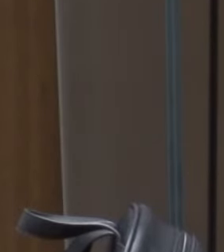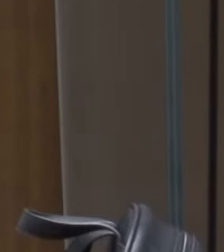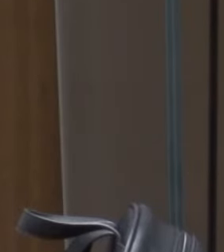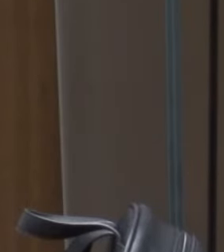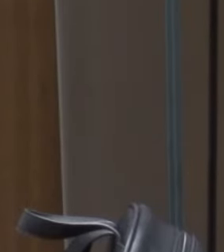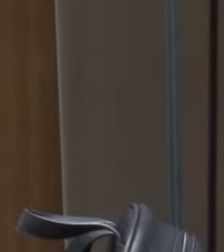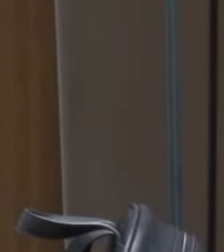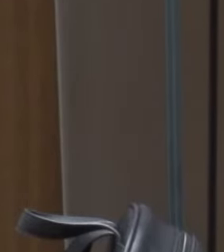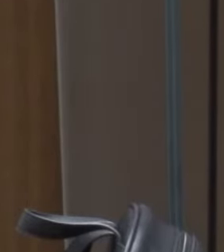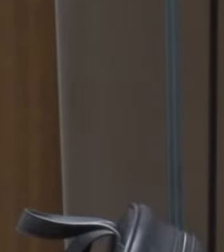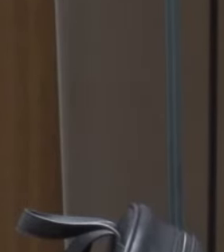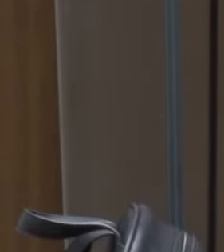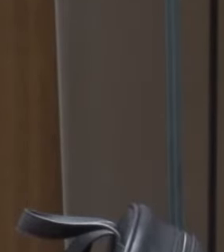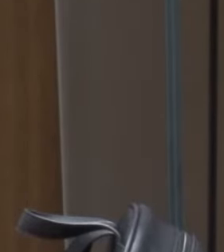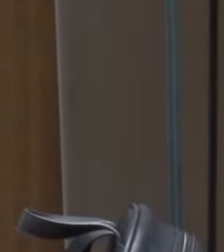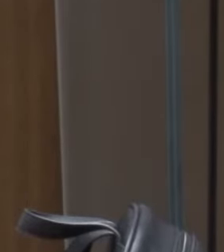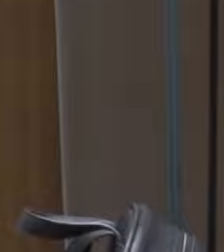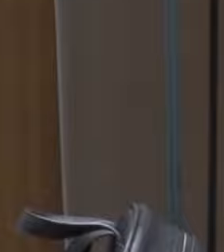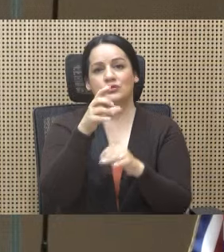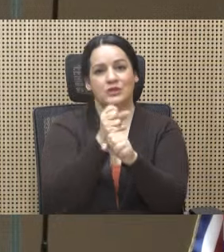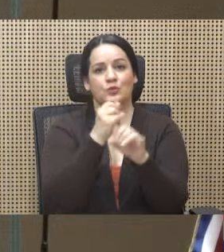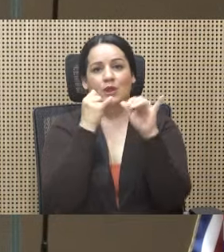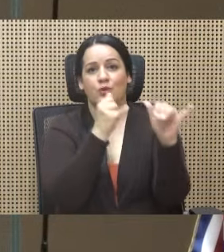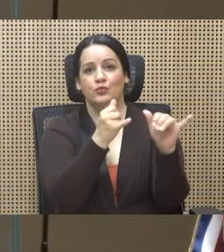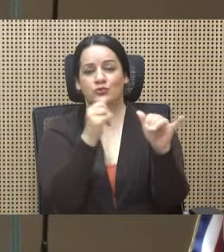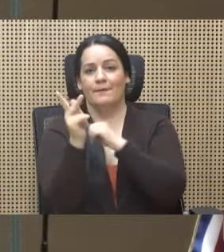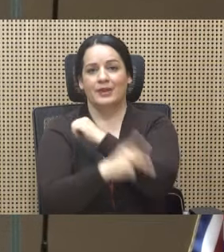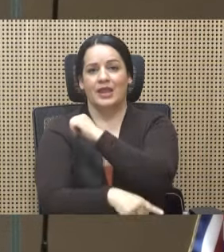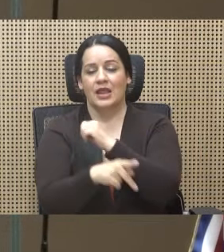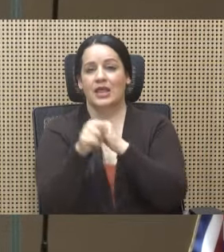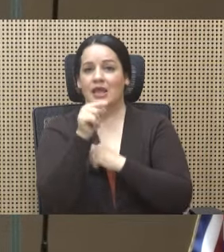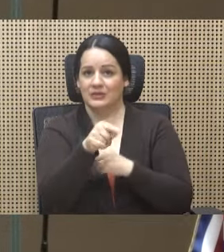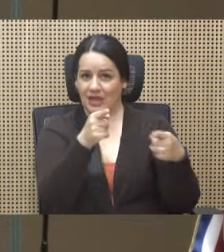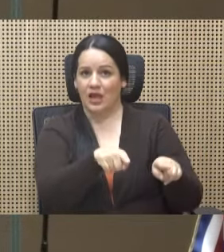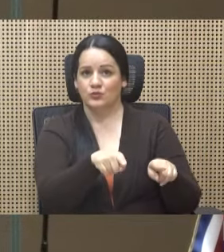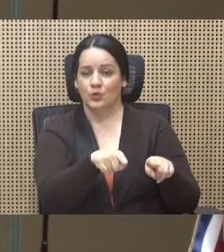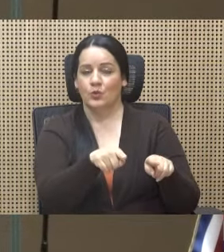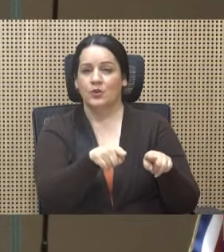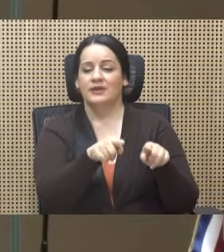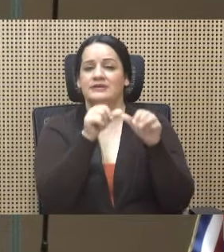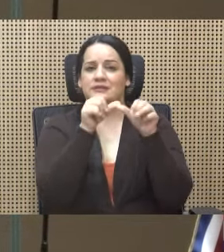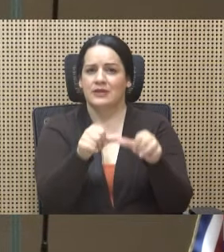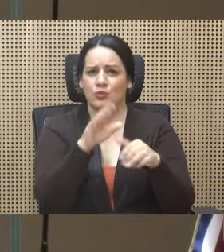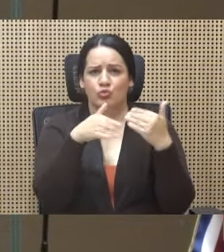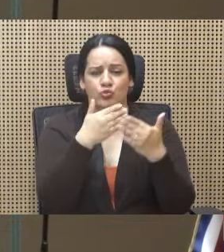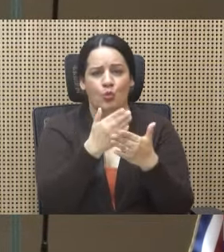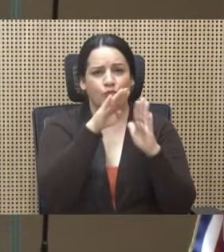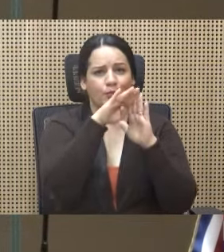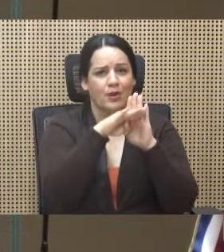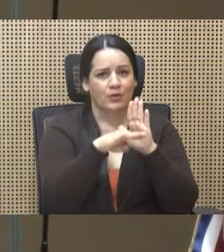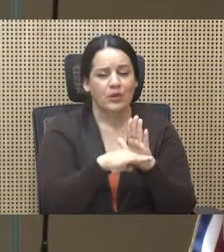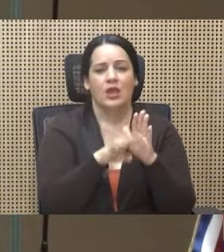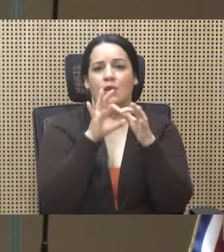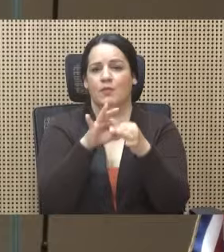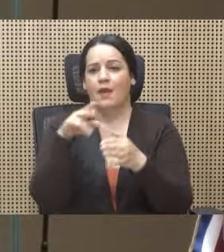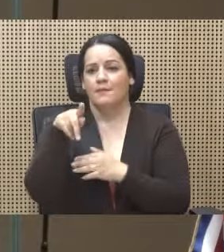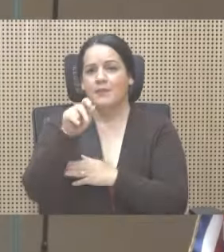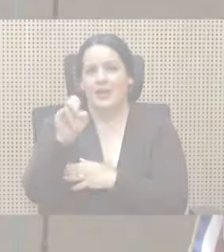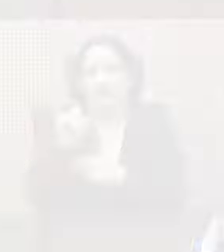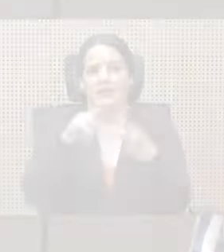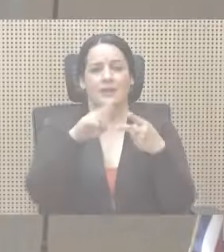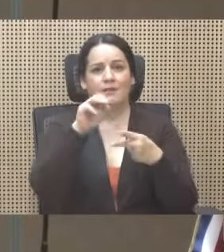adultas jóvenes y niñas Daniel Vargas del oficialismo Indicó que la ministra de Educación abordó el caso